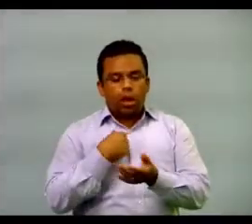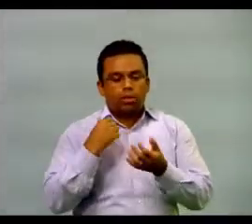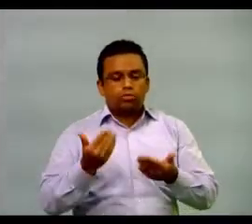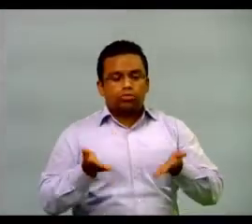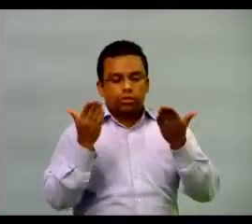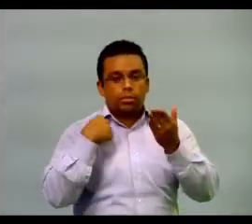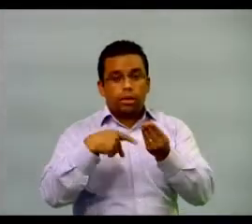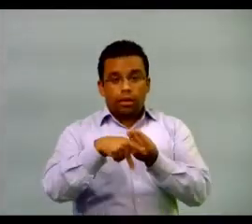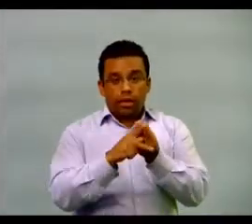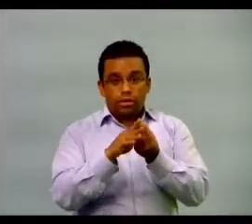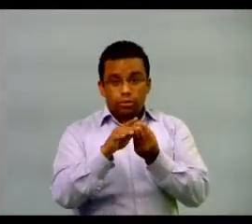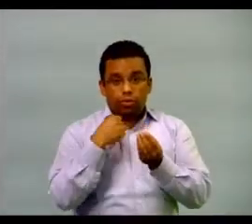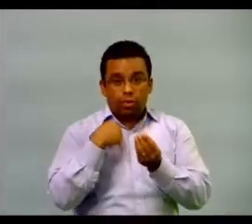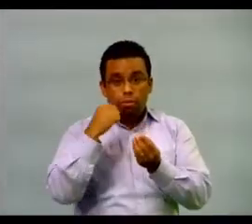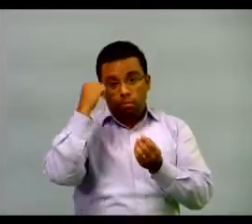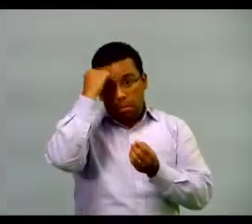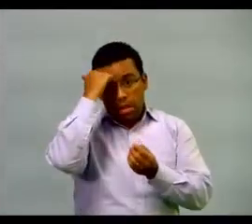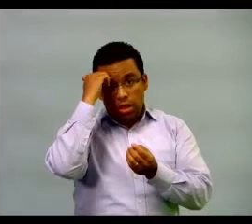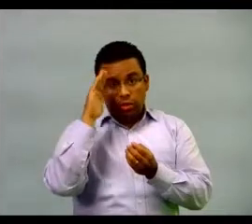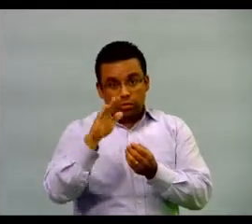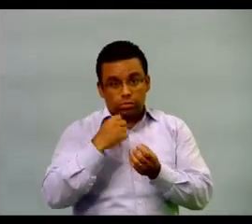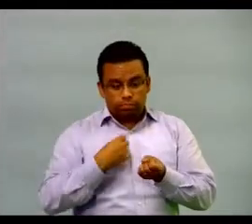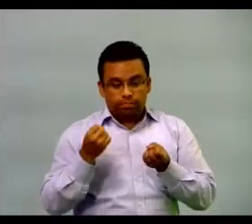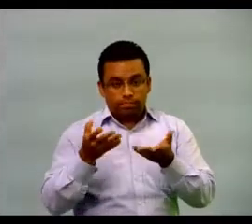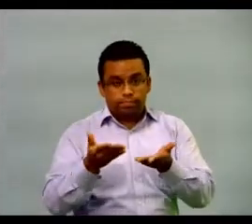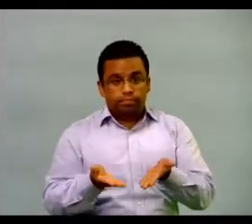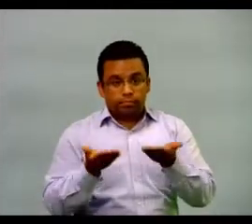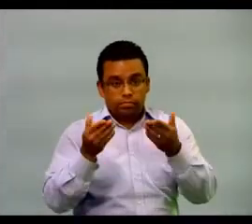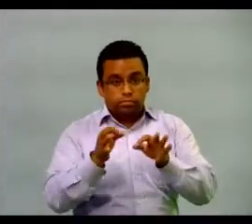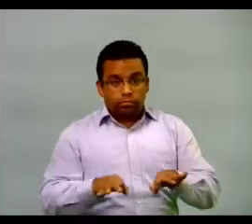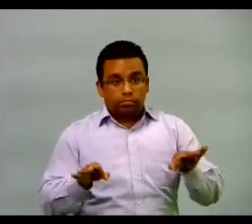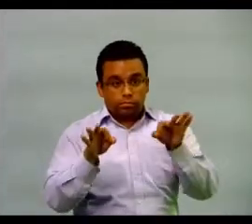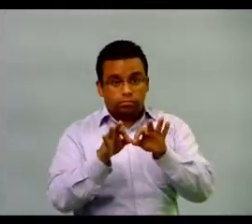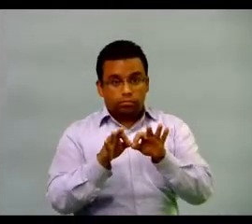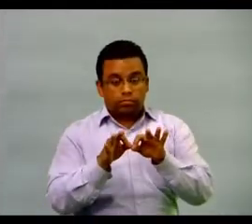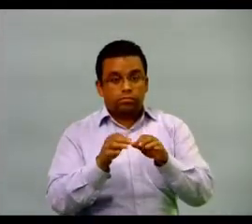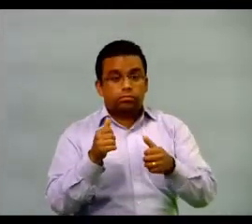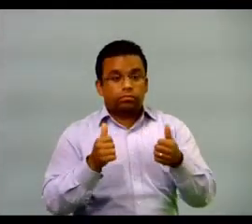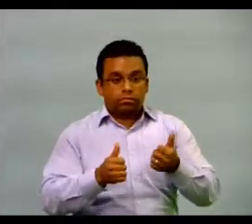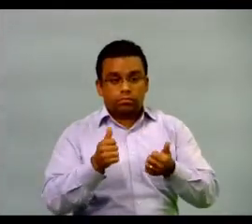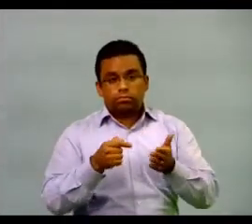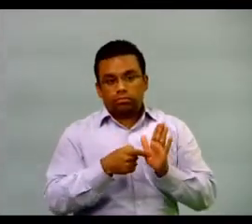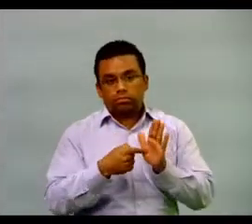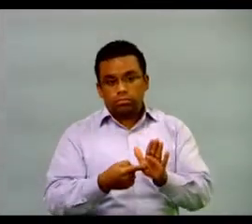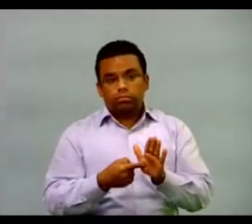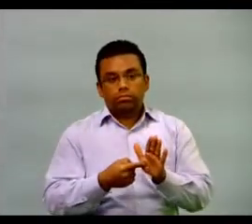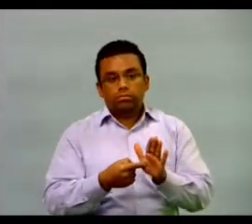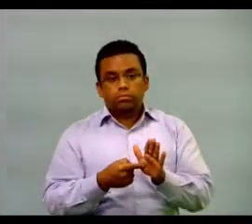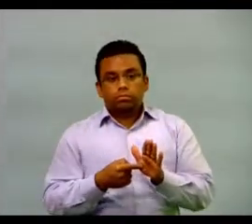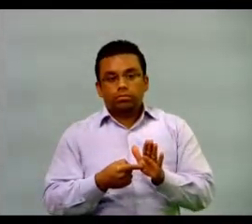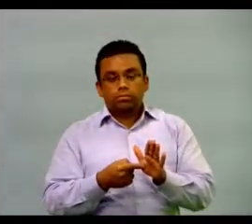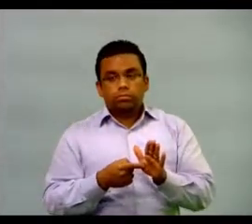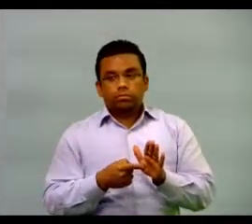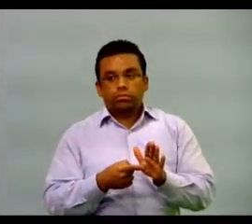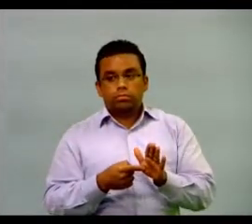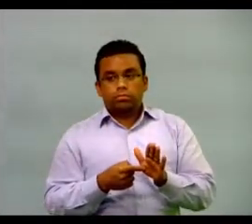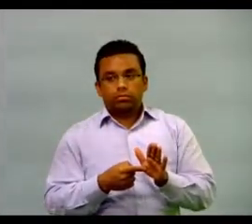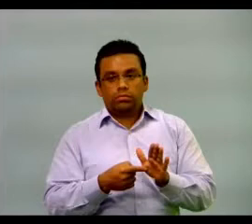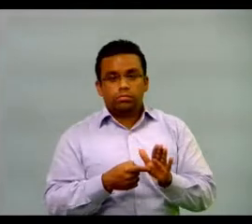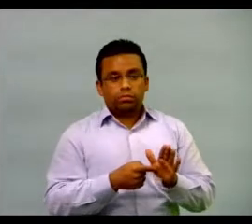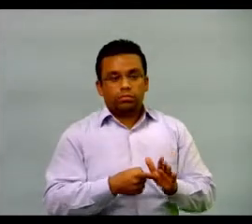dentro del aula de clase, debido a que últimamente se me estaba convirtiendo en una dificultad porque los estudiantes tomaban este para distraerse dentro